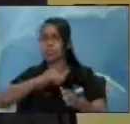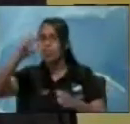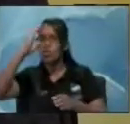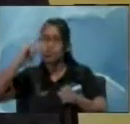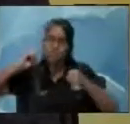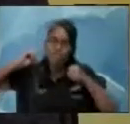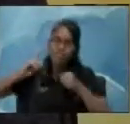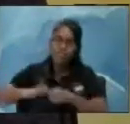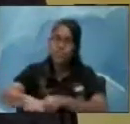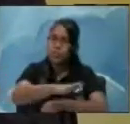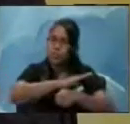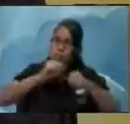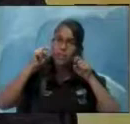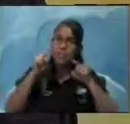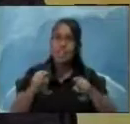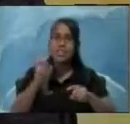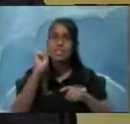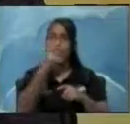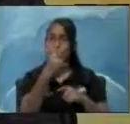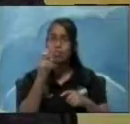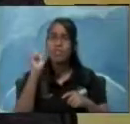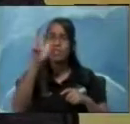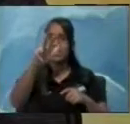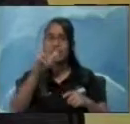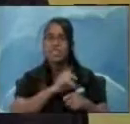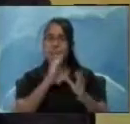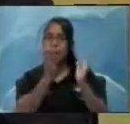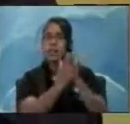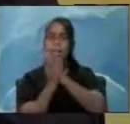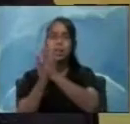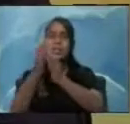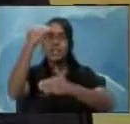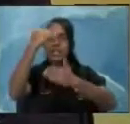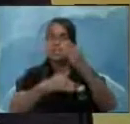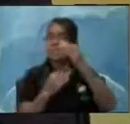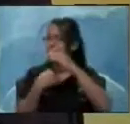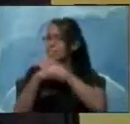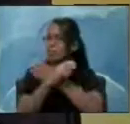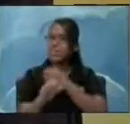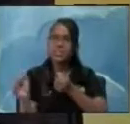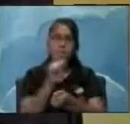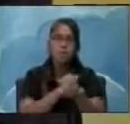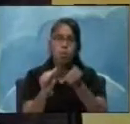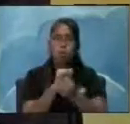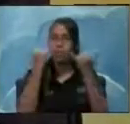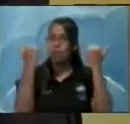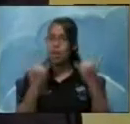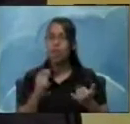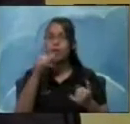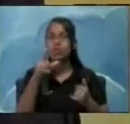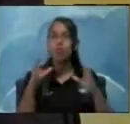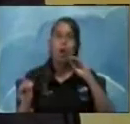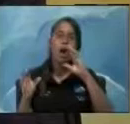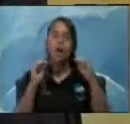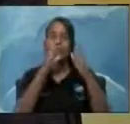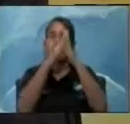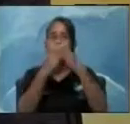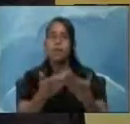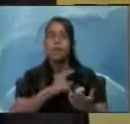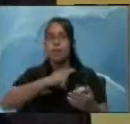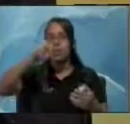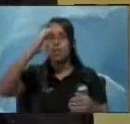ti esa segunda tercera clase de esa etiqueta Se va se borra y ahora tú hablas la palabra de Dios con